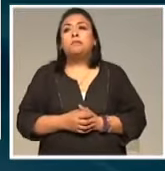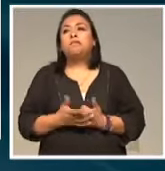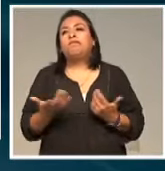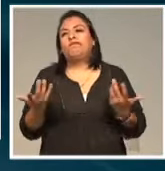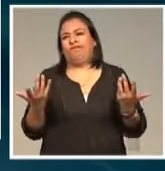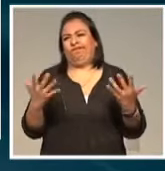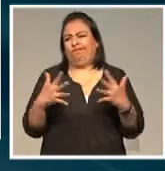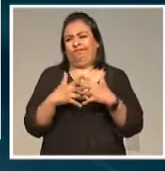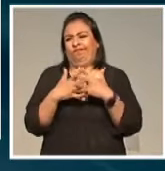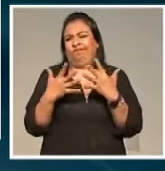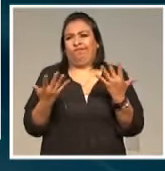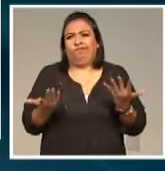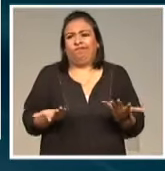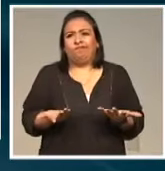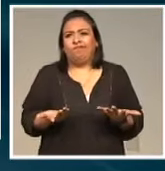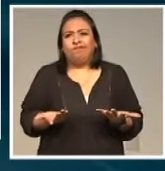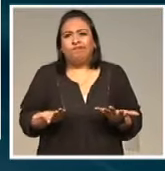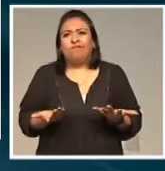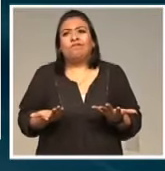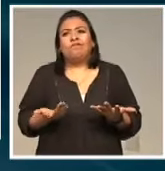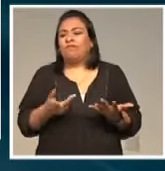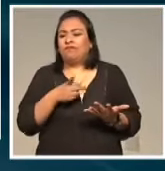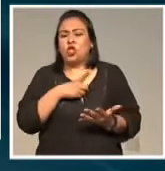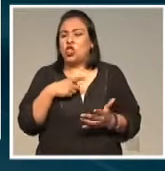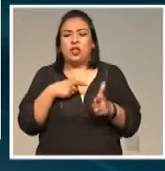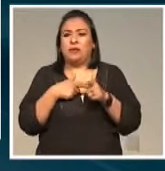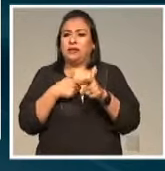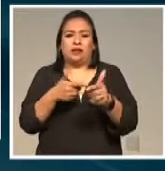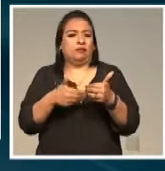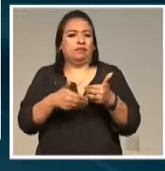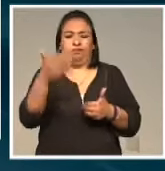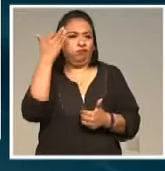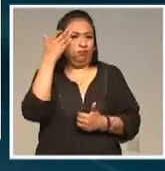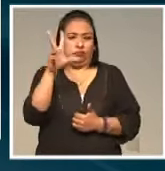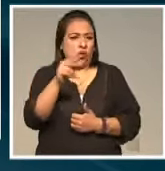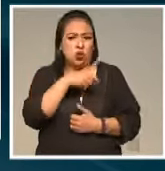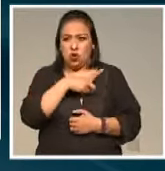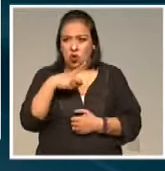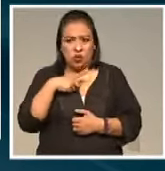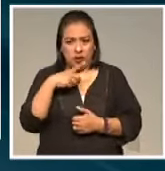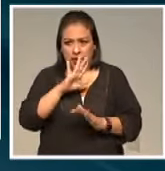movimiento no debe continuar por más tiempo